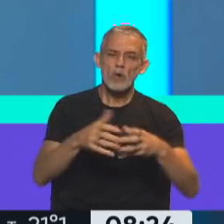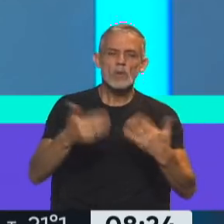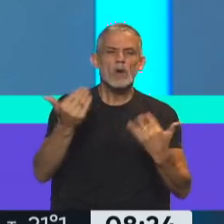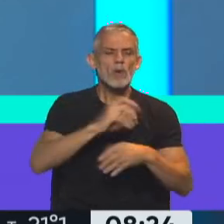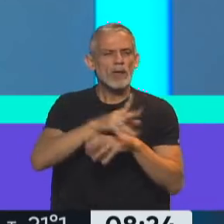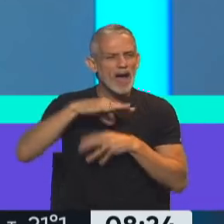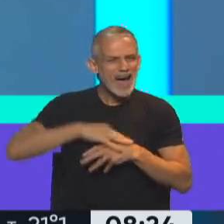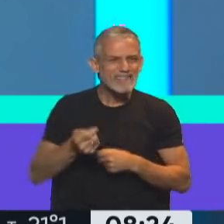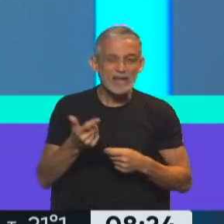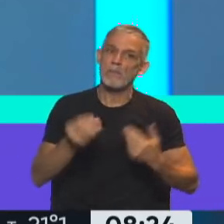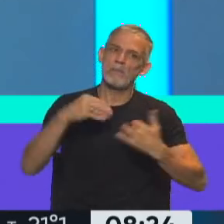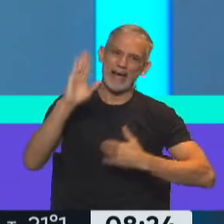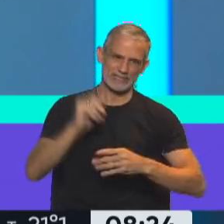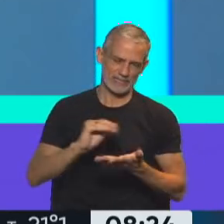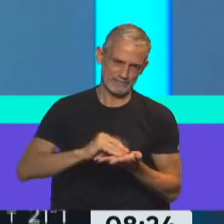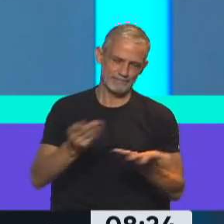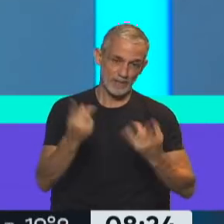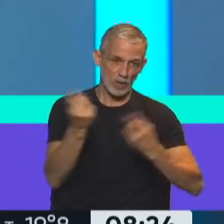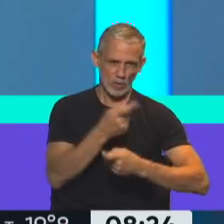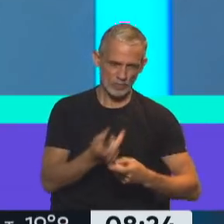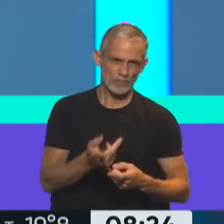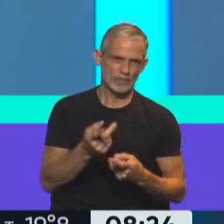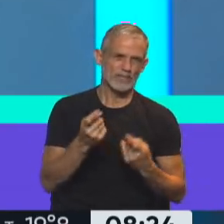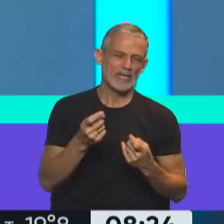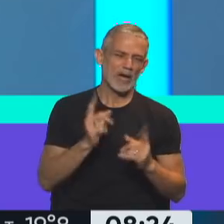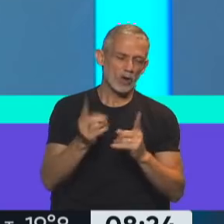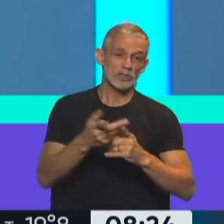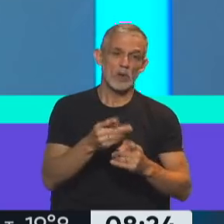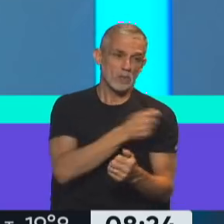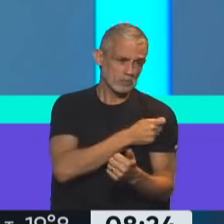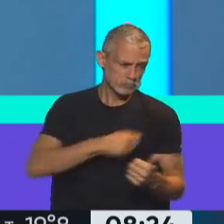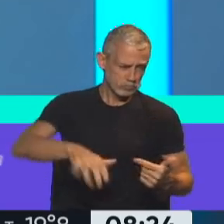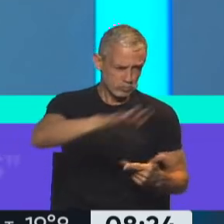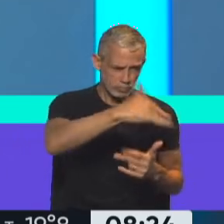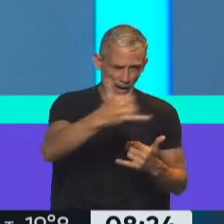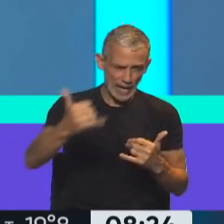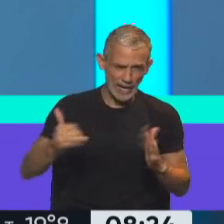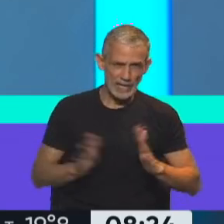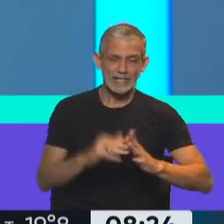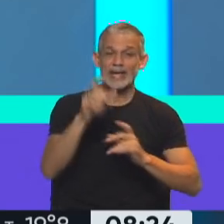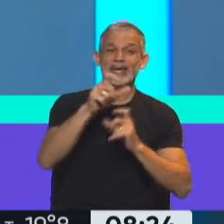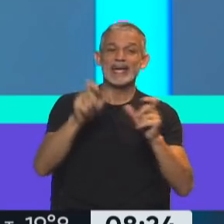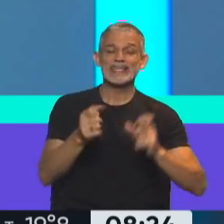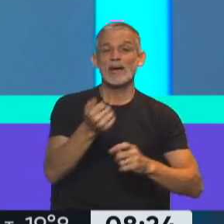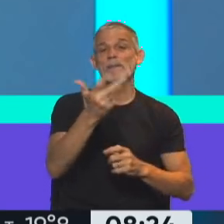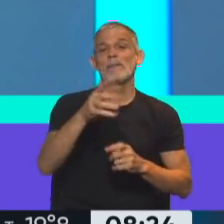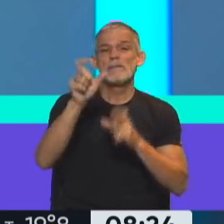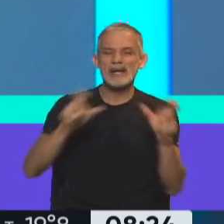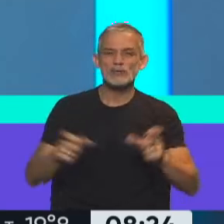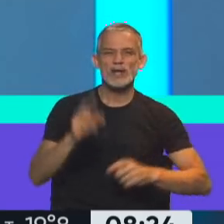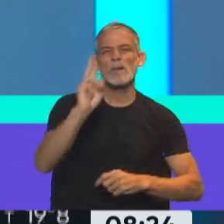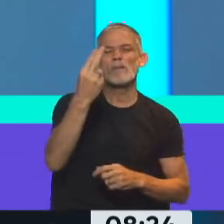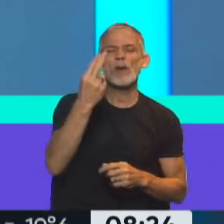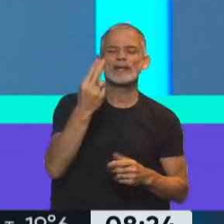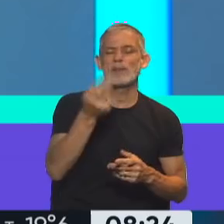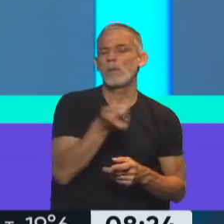Tenemos que continuar. Afortunadamente, como tenemos una población bastante vacunada, la cantidad de personas que fallecen son pocas, siempre son